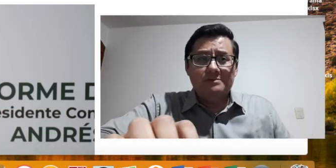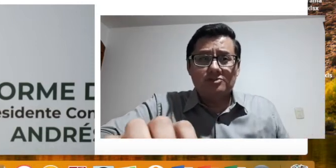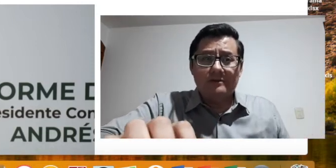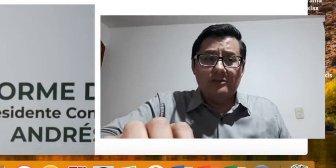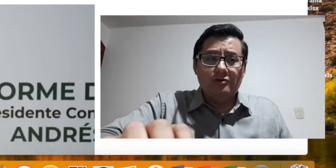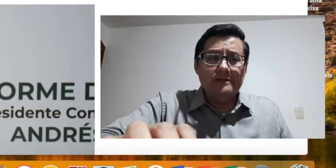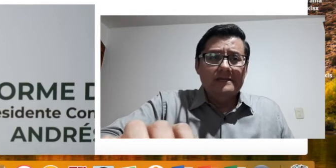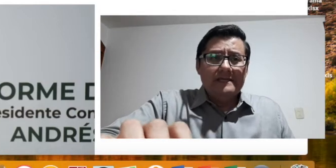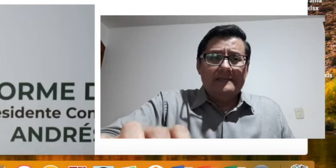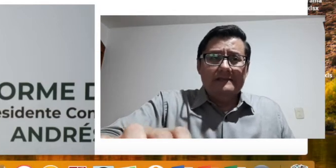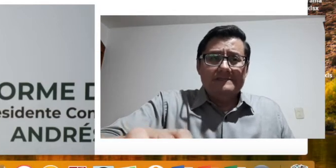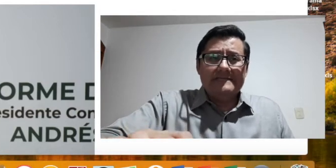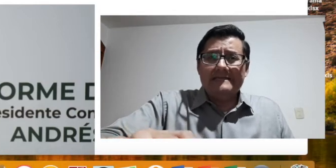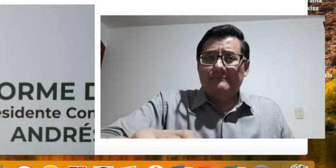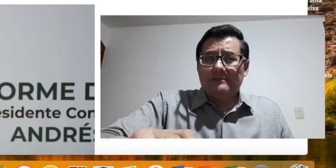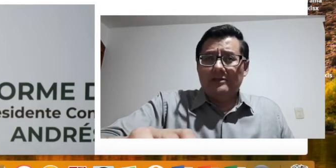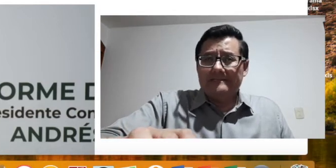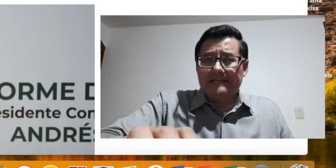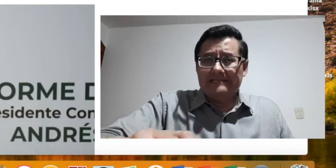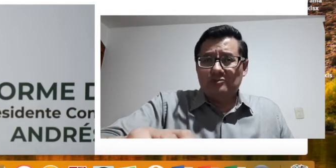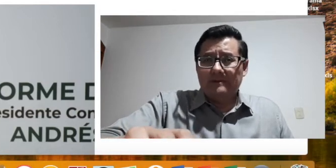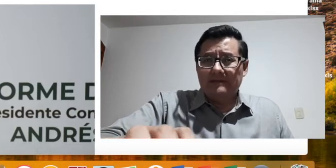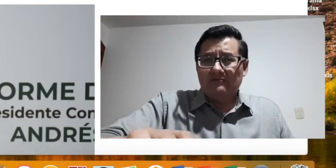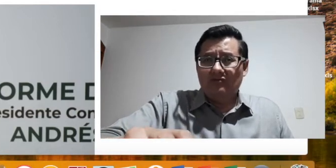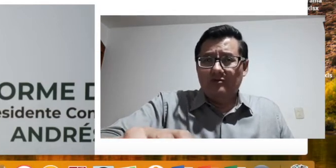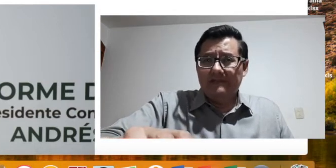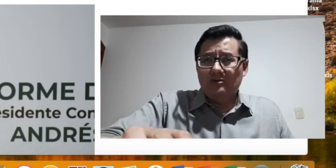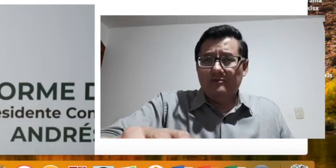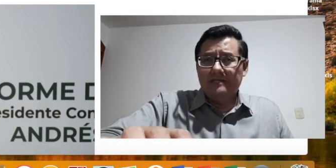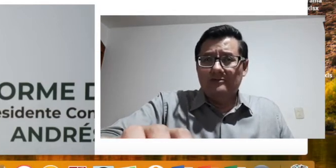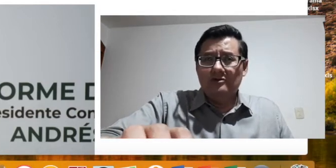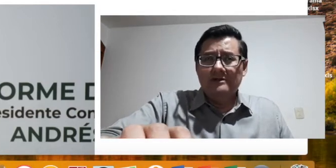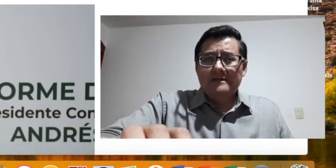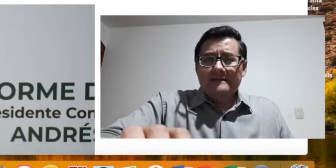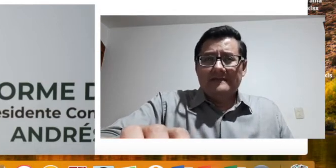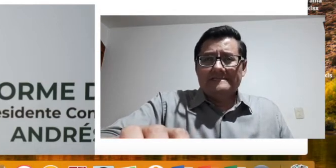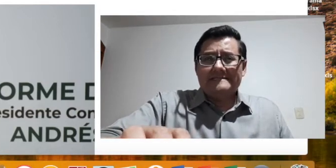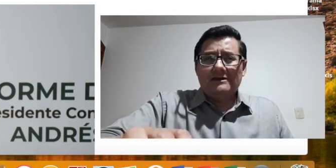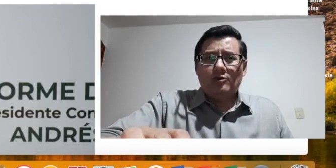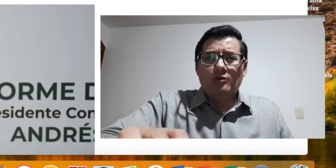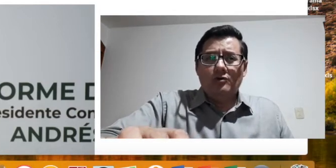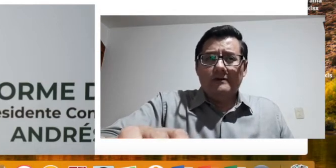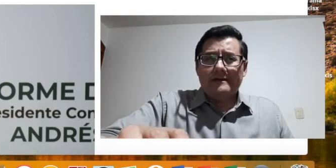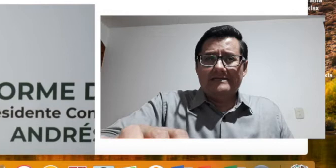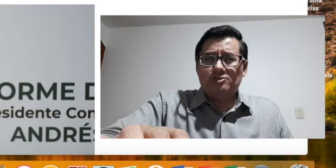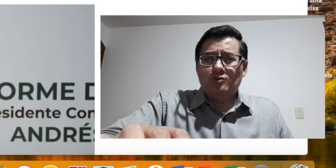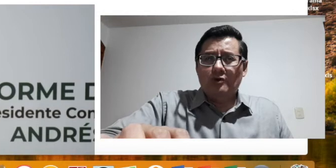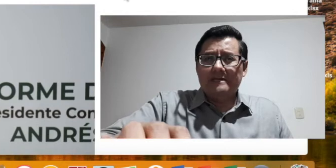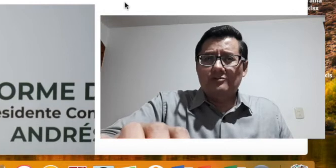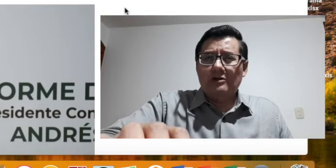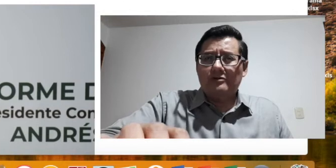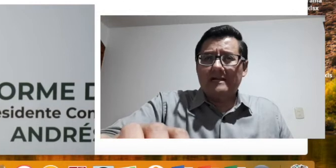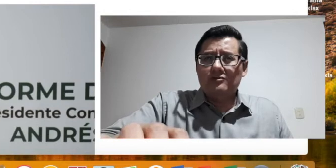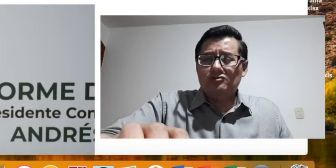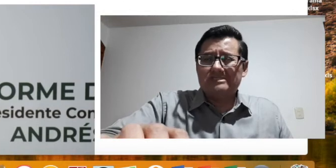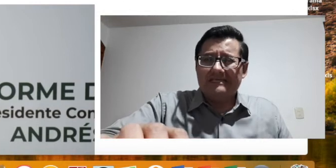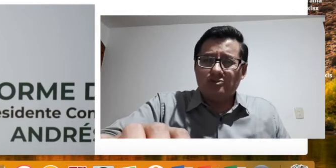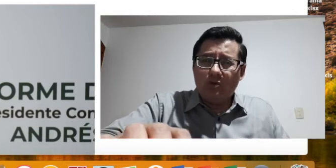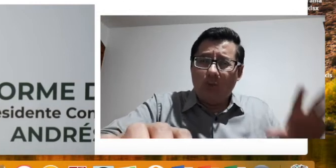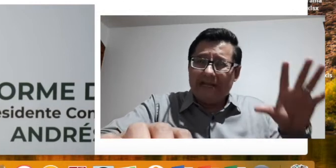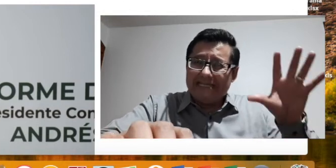Manuel López Obrador, en el mensaje previo a la entrega de su primer informe de gobierno, destacó que su gobierno ha